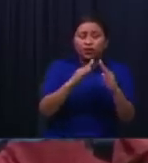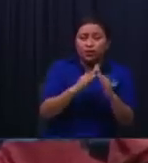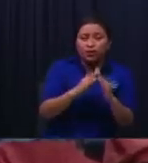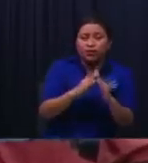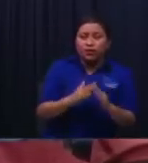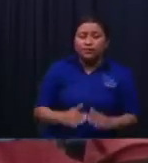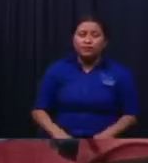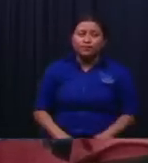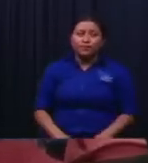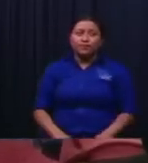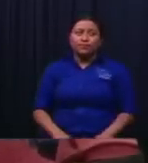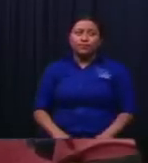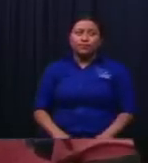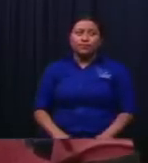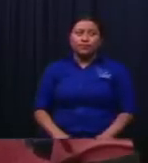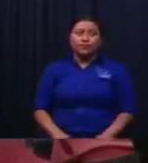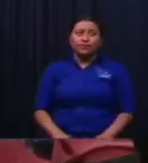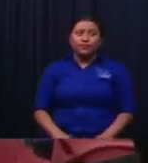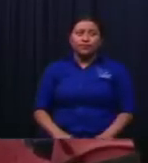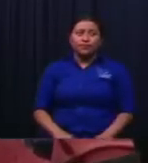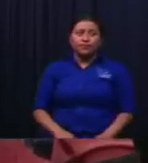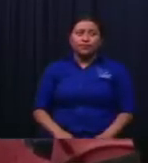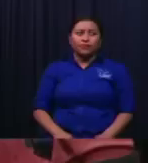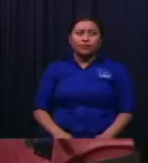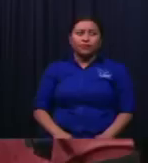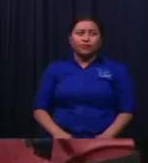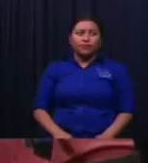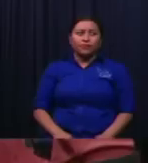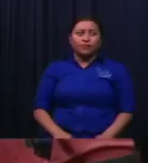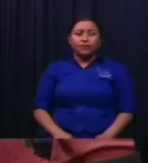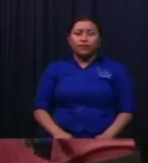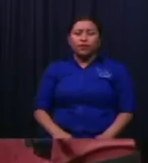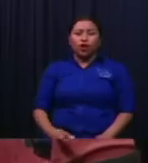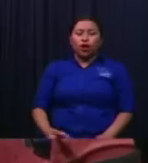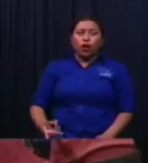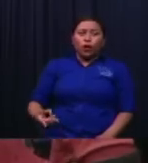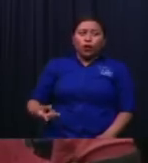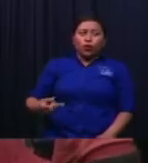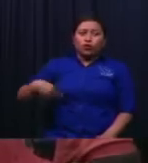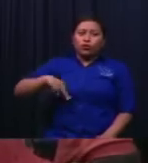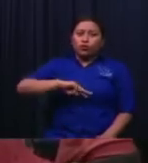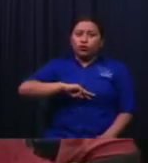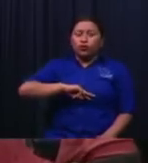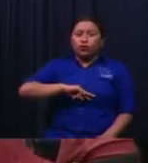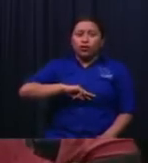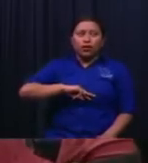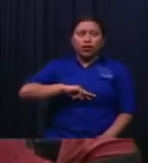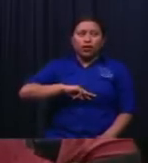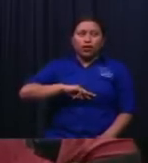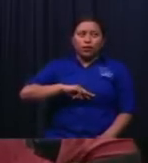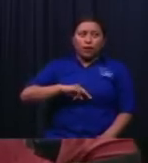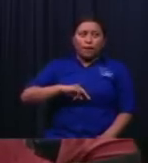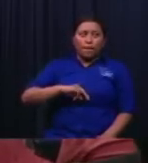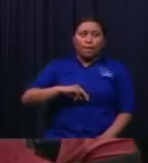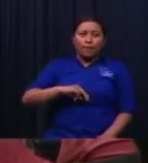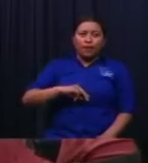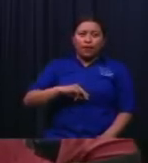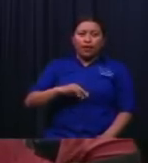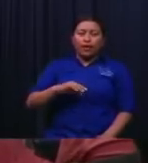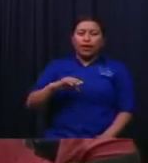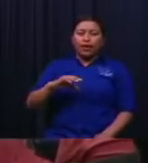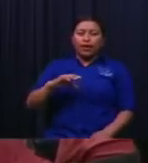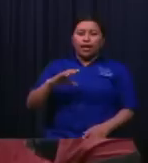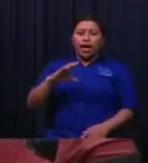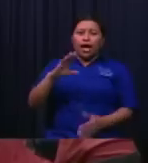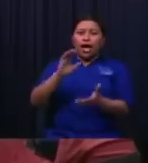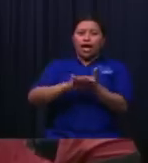pisotear, ¿verdad, hermanos? Nosotros debemos de tratar a nuestra mujer como el vaso más frágil.